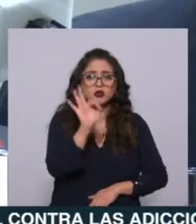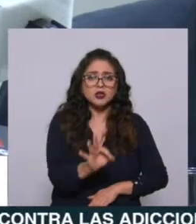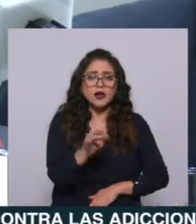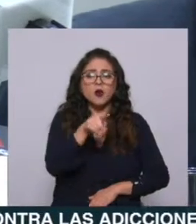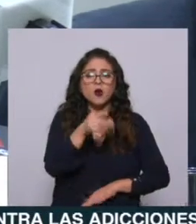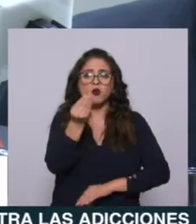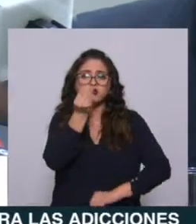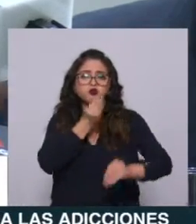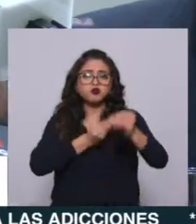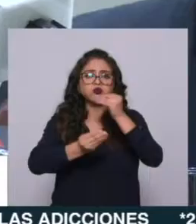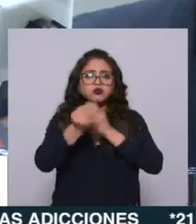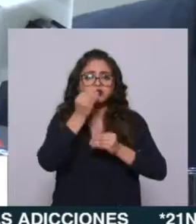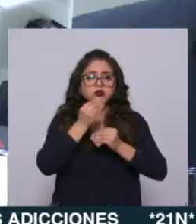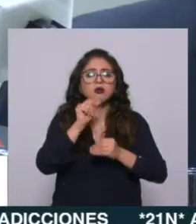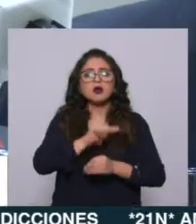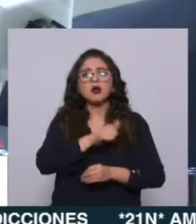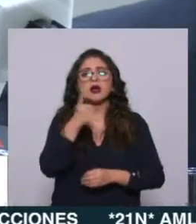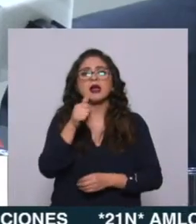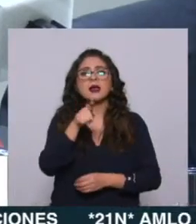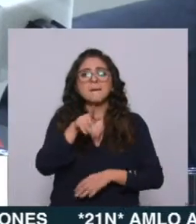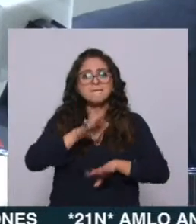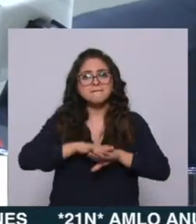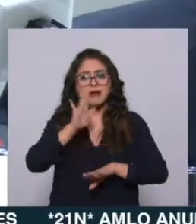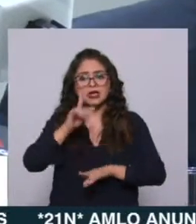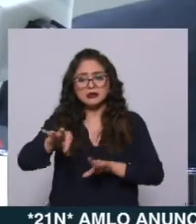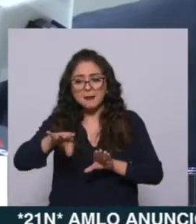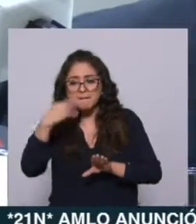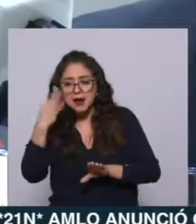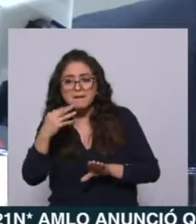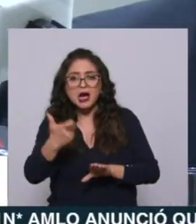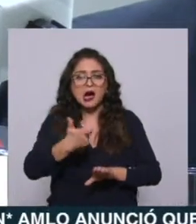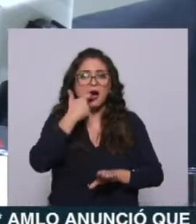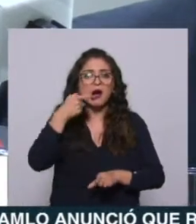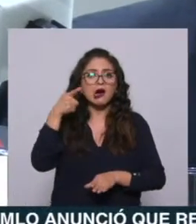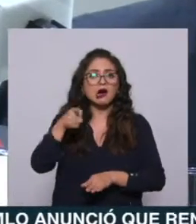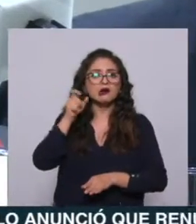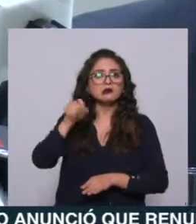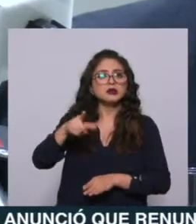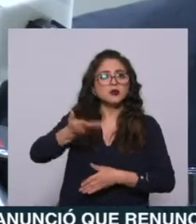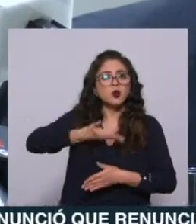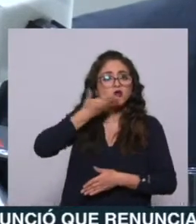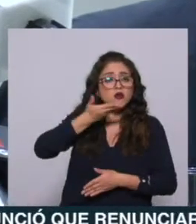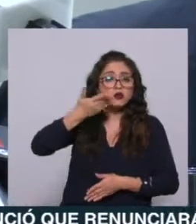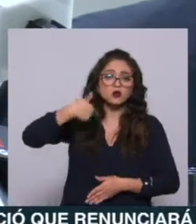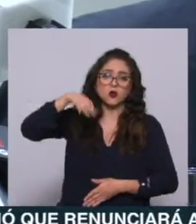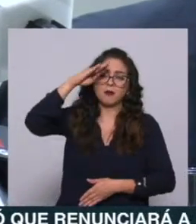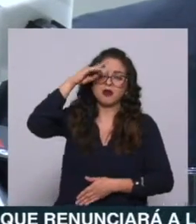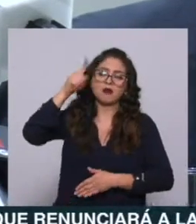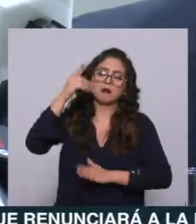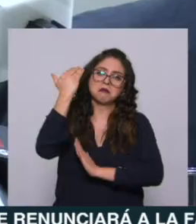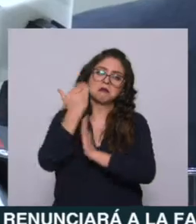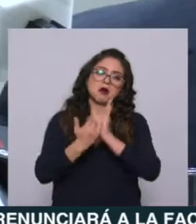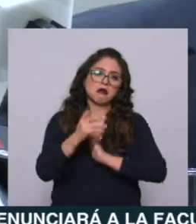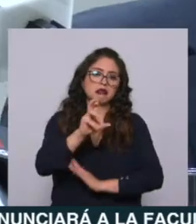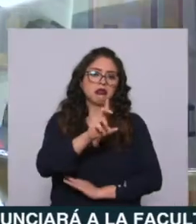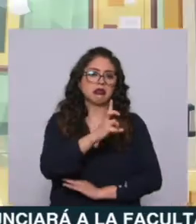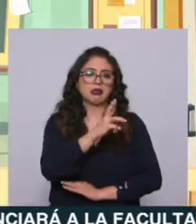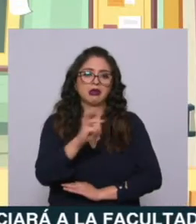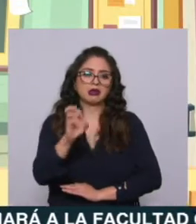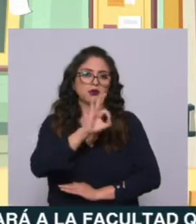de alimentos discrecionales o chatarra en los niños. Habría que disminuirlos un